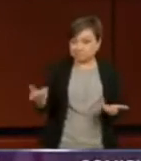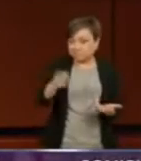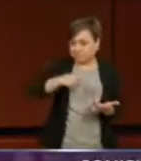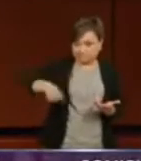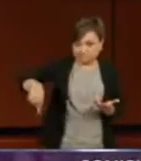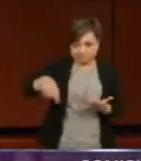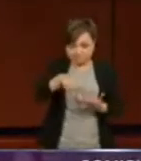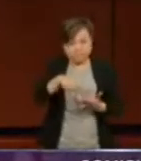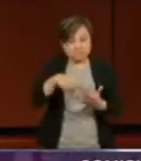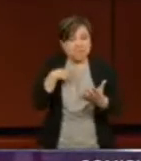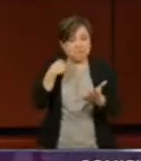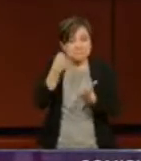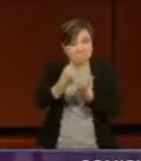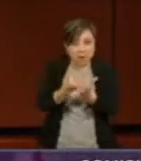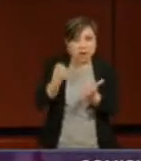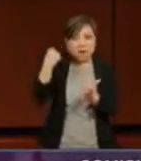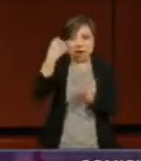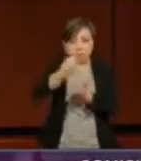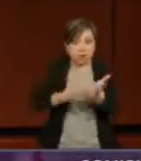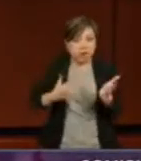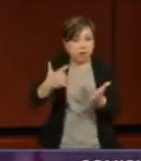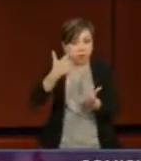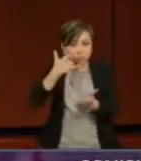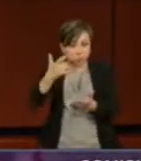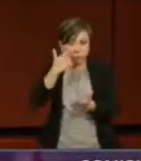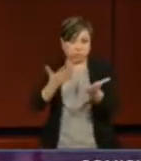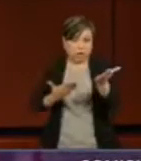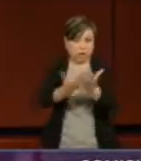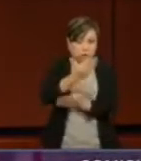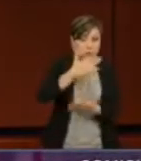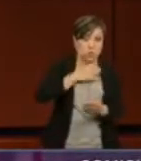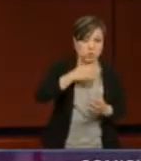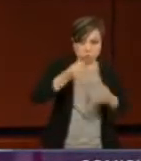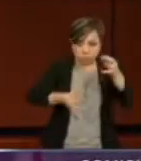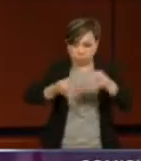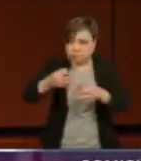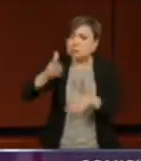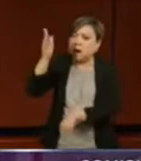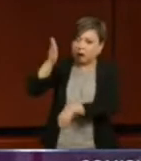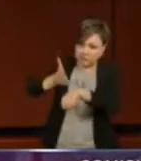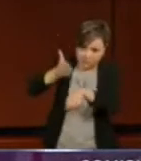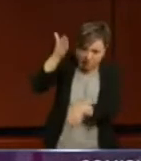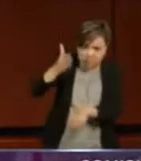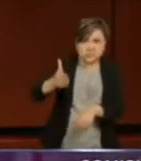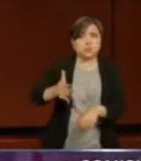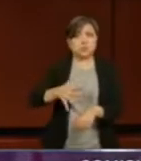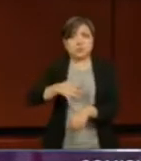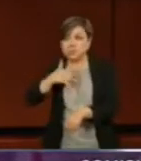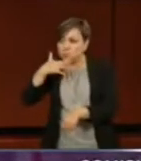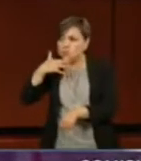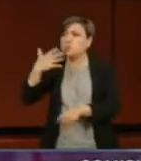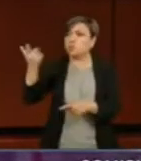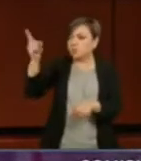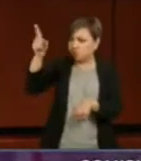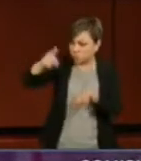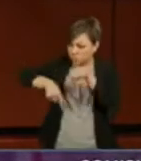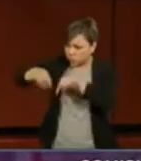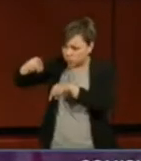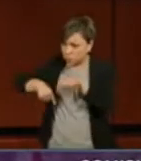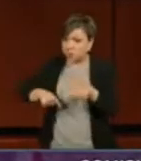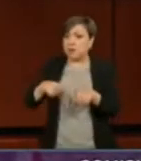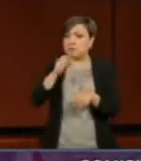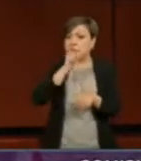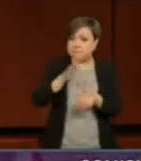lucha el acceso a la justicia, el fin de la impunidad, el combate a la corrupción y el fortalecimiento